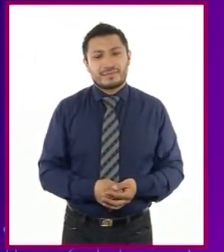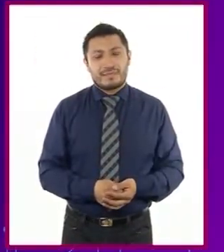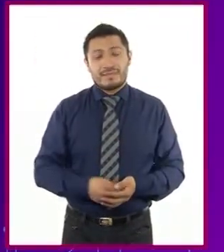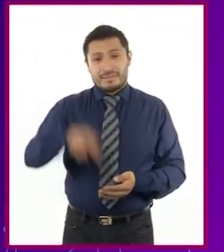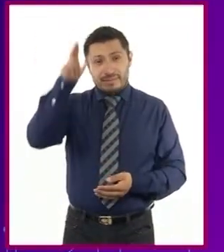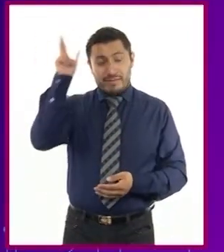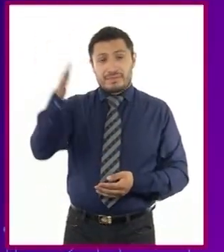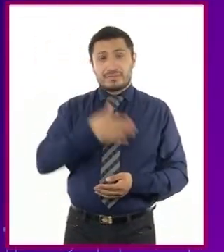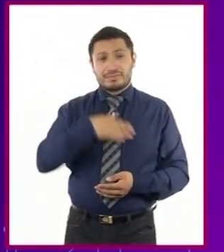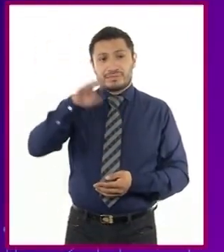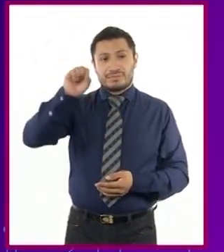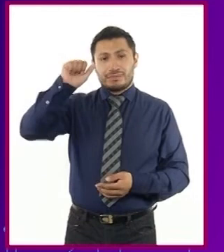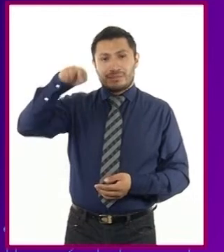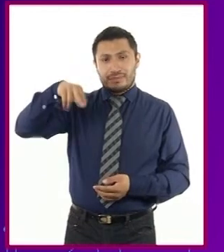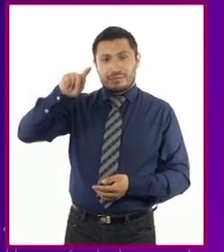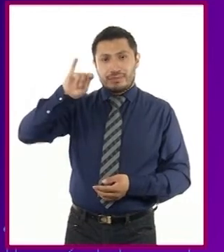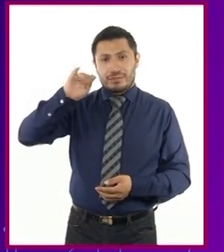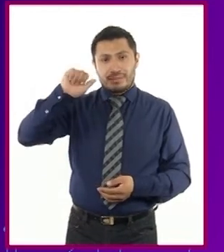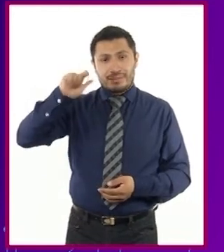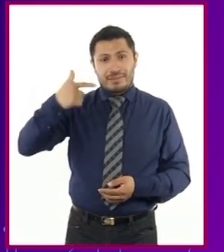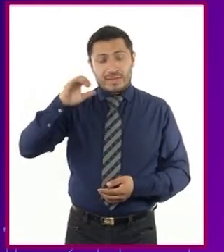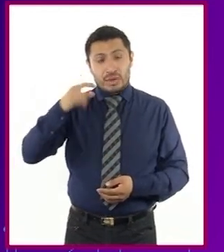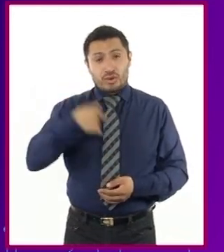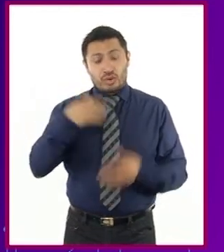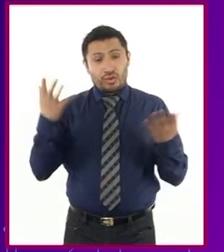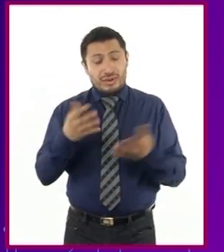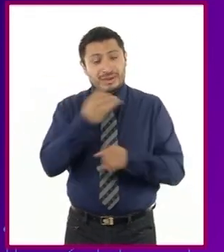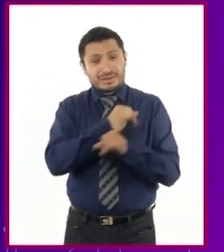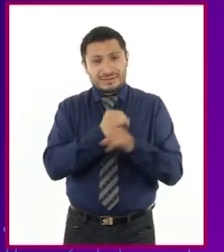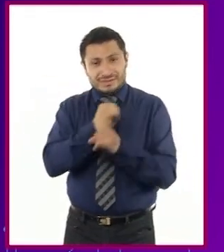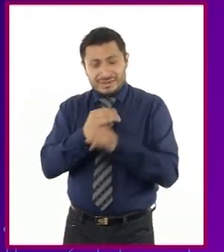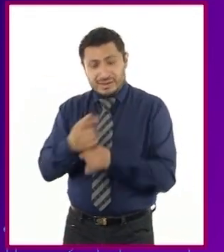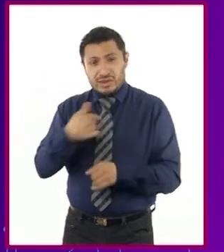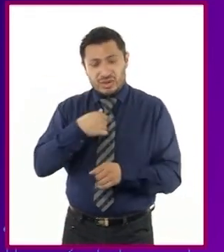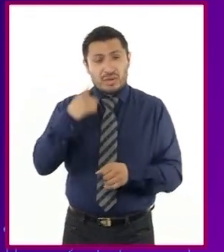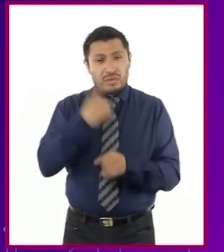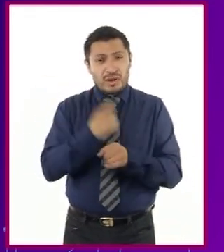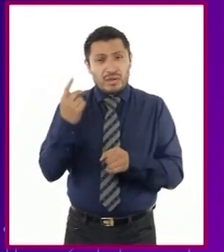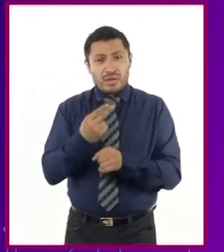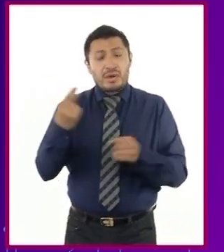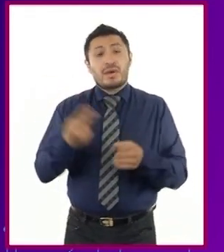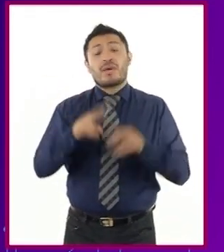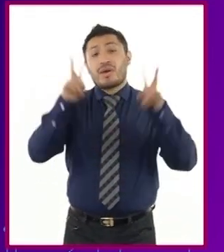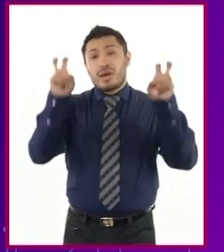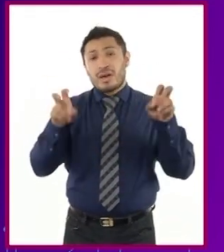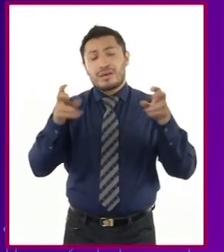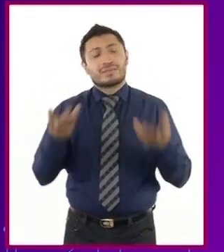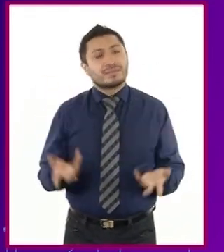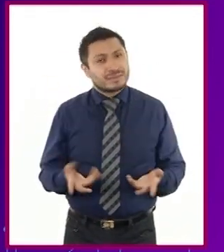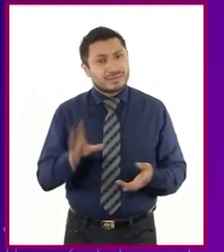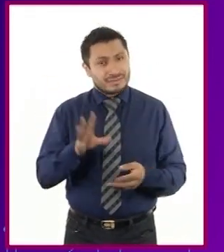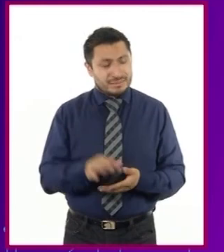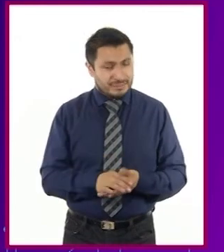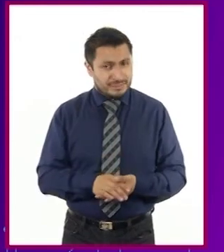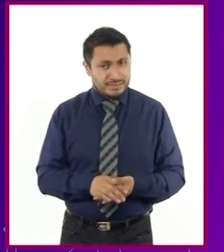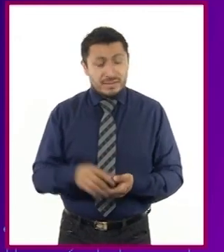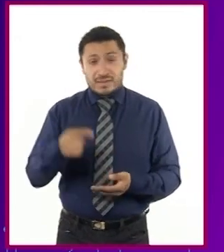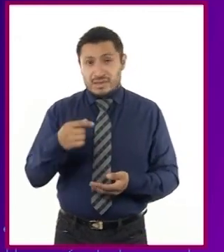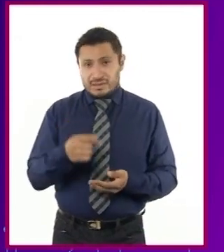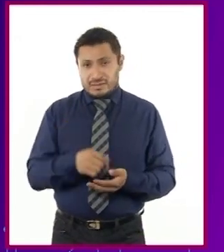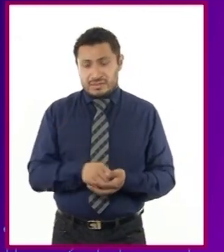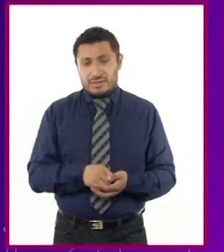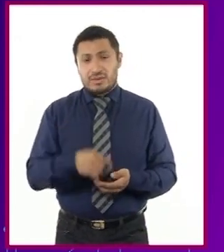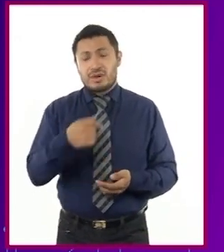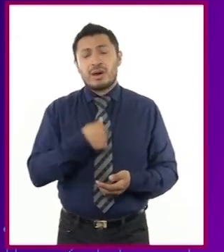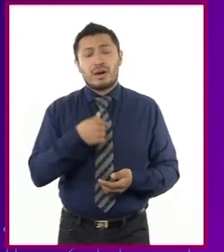Hola, soy Santiago Salinas y cuando elaboro un proyecto de investigación lo primero que necesito es el título del tema del que voy a hablar. Posteriormente